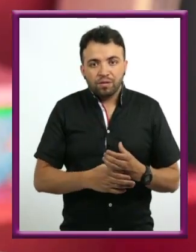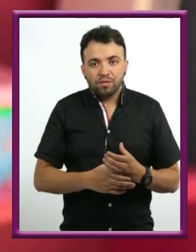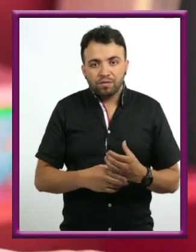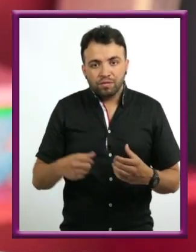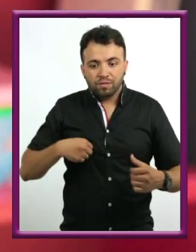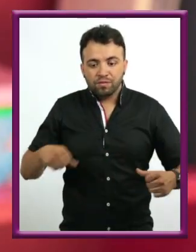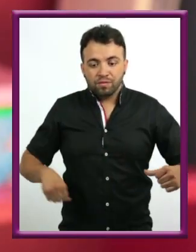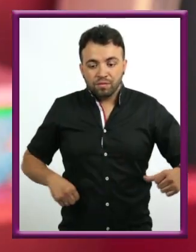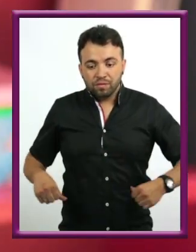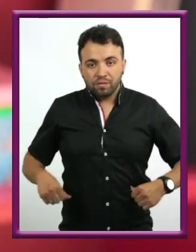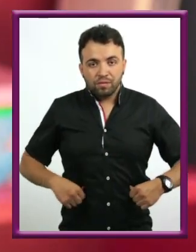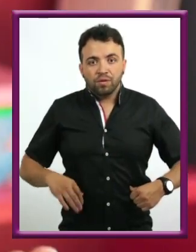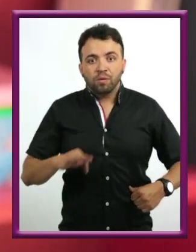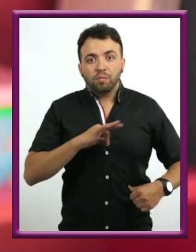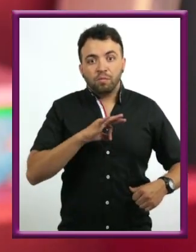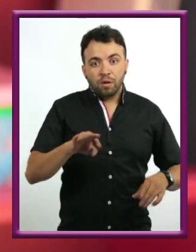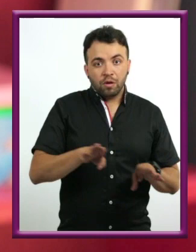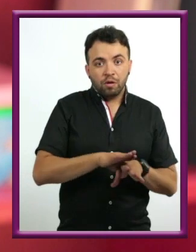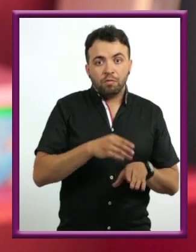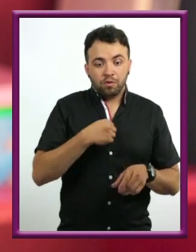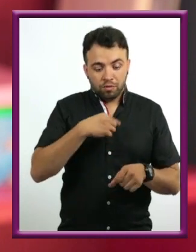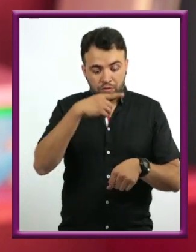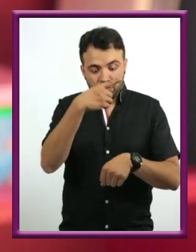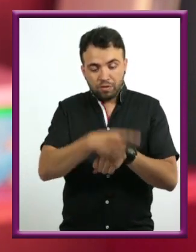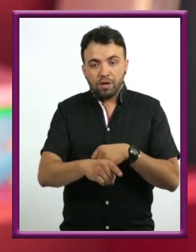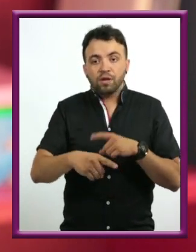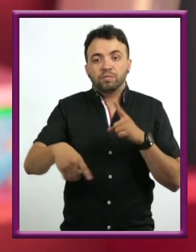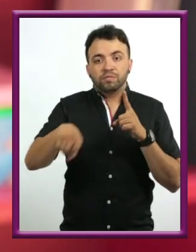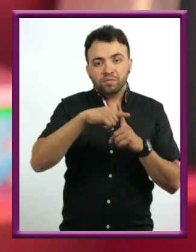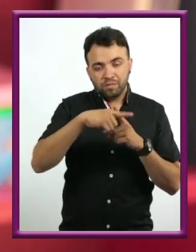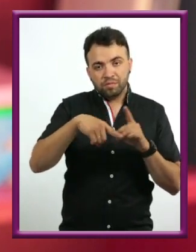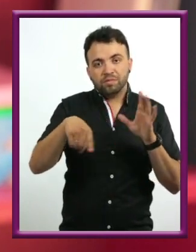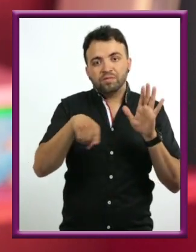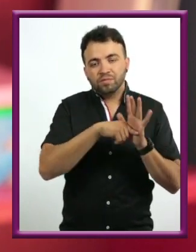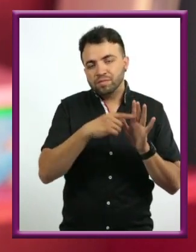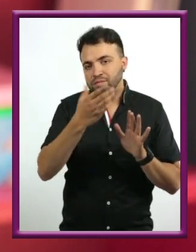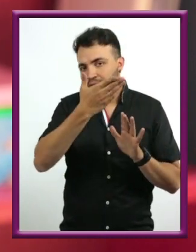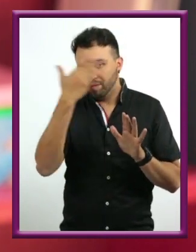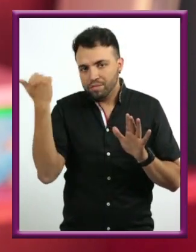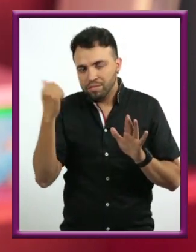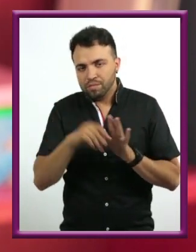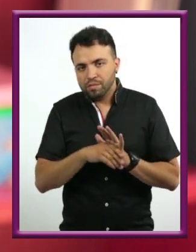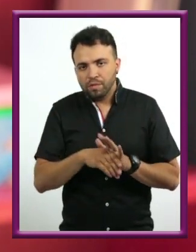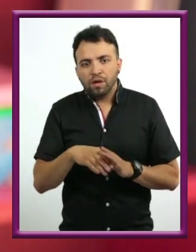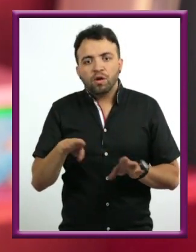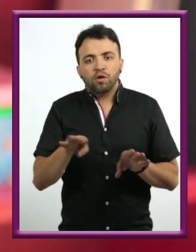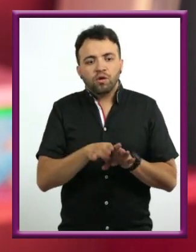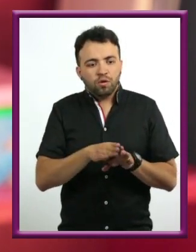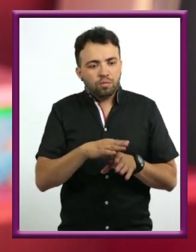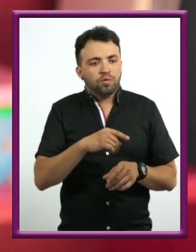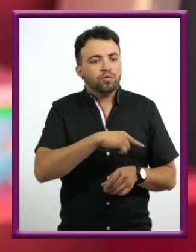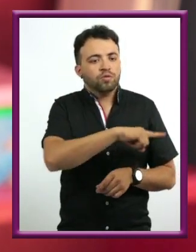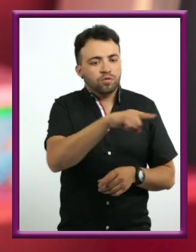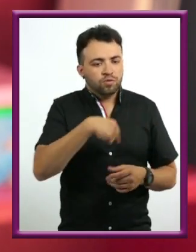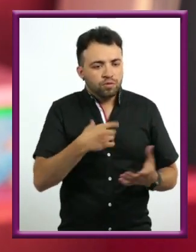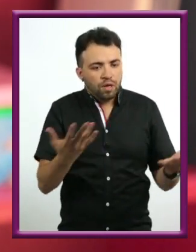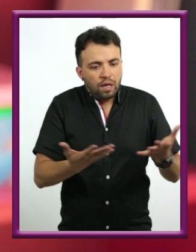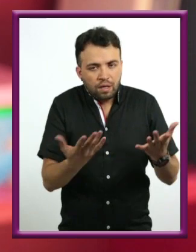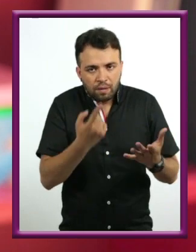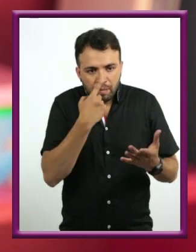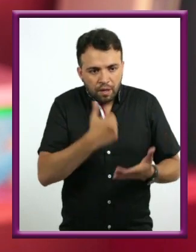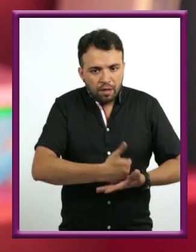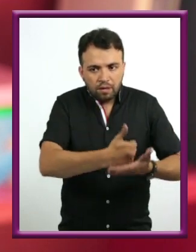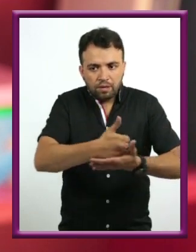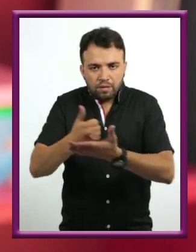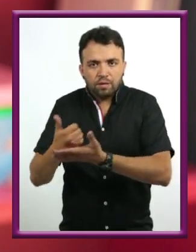tengamos depende que las acciones que tomemos o hagamos nos afecten positiva o negativamente. Hacer lo que es conveniente para los demás